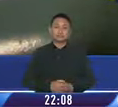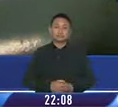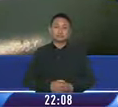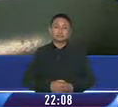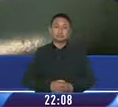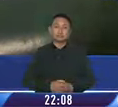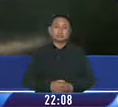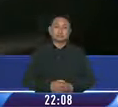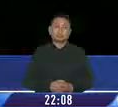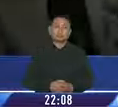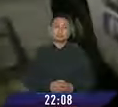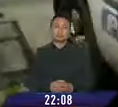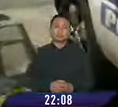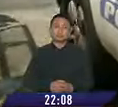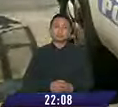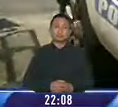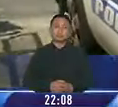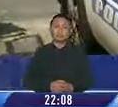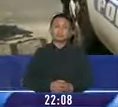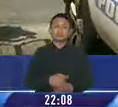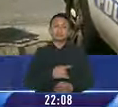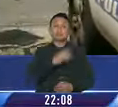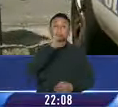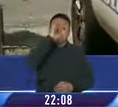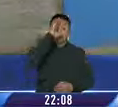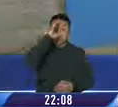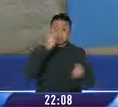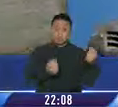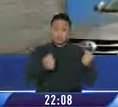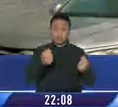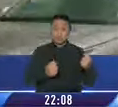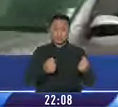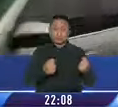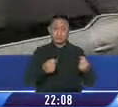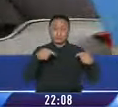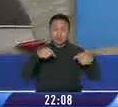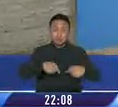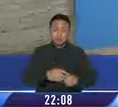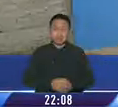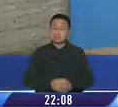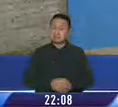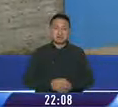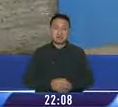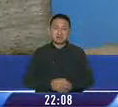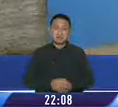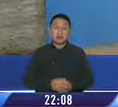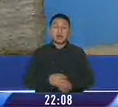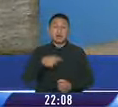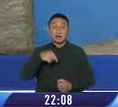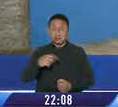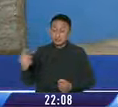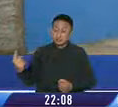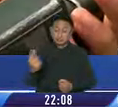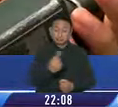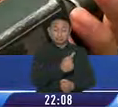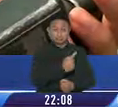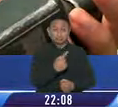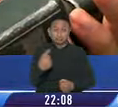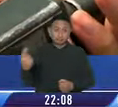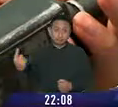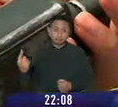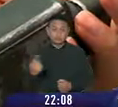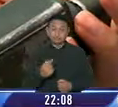moto y se lo llevaron. Y en cuanto a los patrullajes, dicen... No pasa seguido. Si pasaran seguido, no pasará esto lo que está pasando ahorita. Para